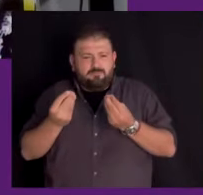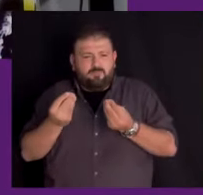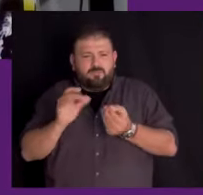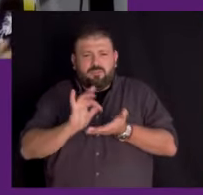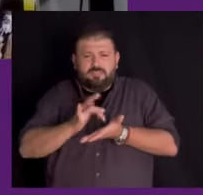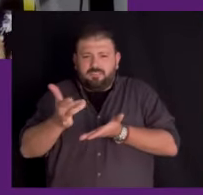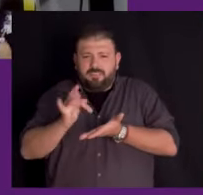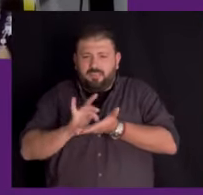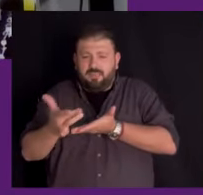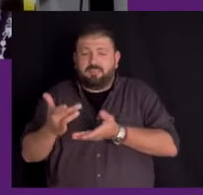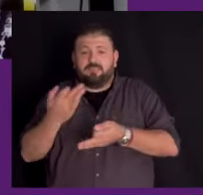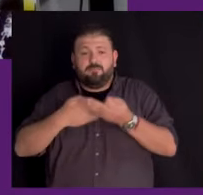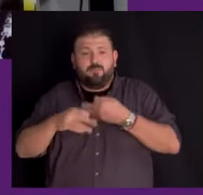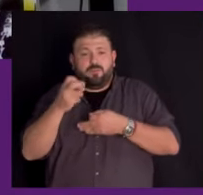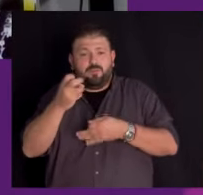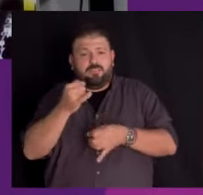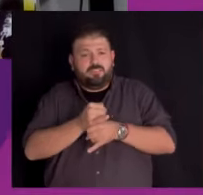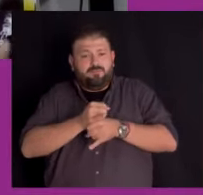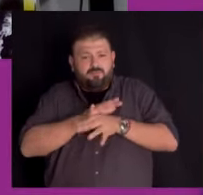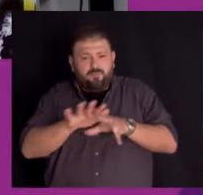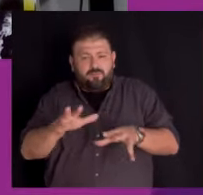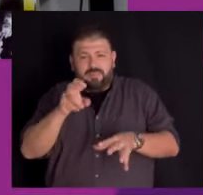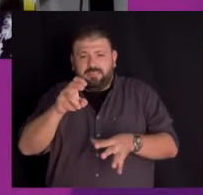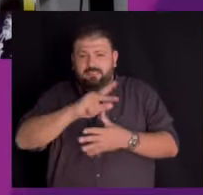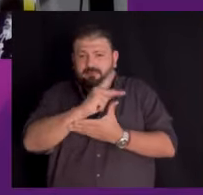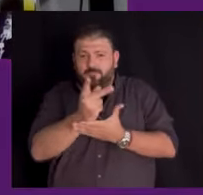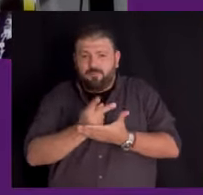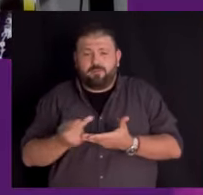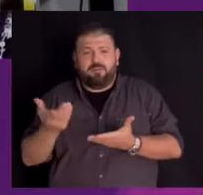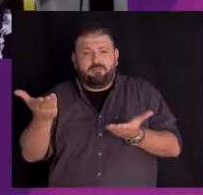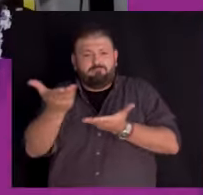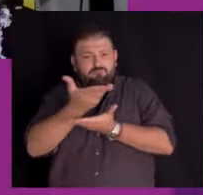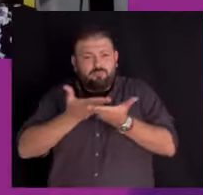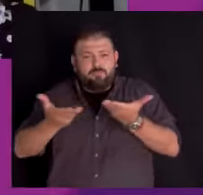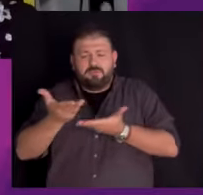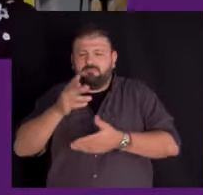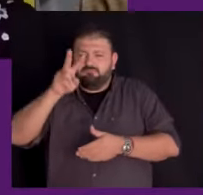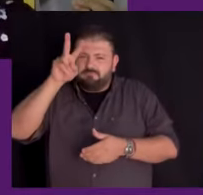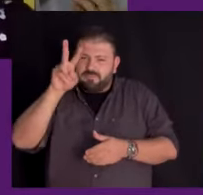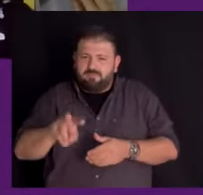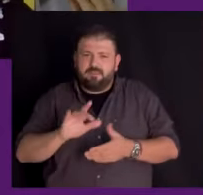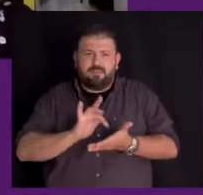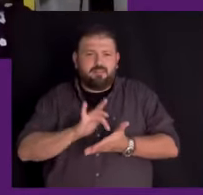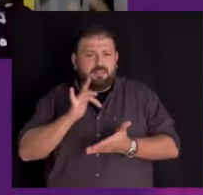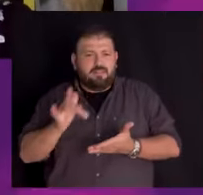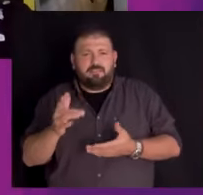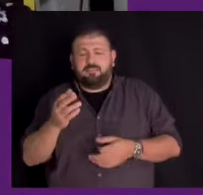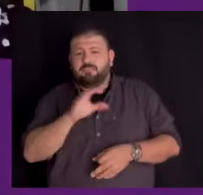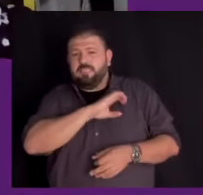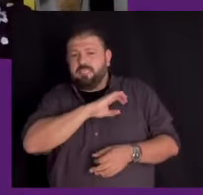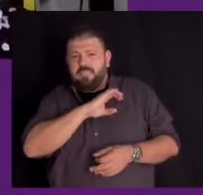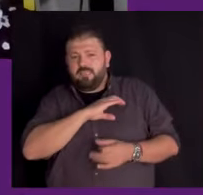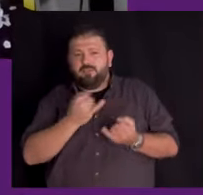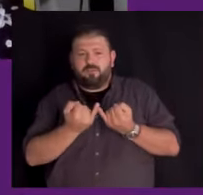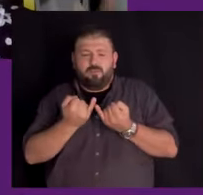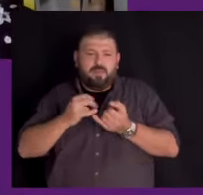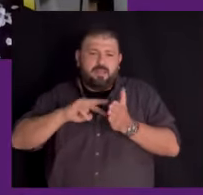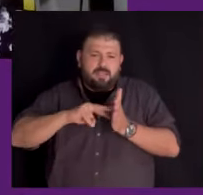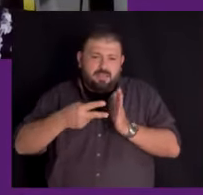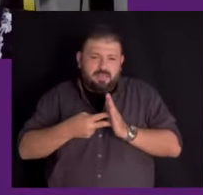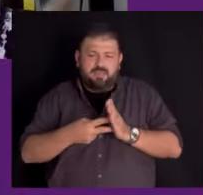a través de este programa nos estuvieron compartiendo. De verdad, a nuestro querido ingeniero